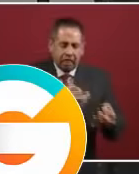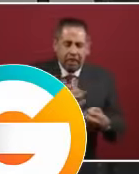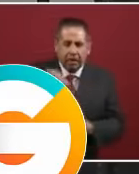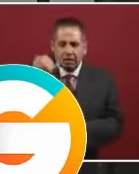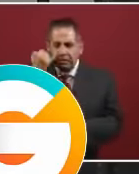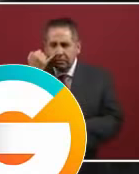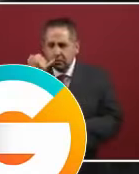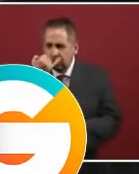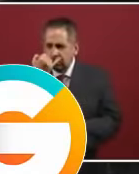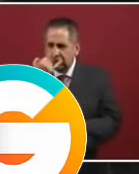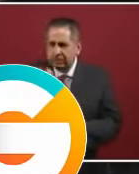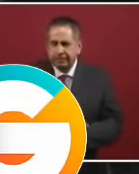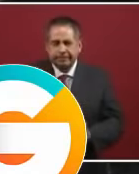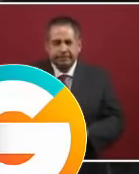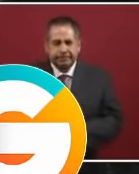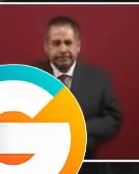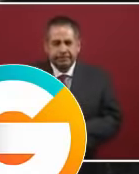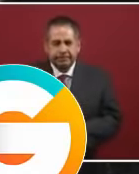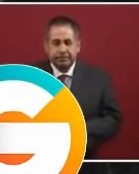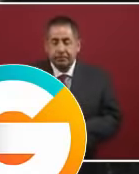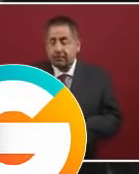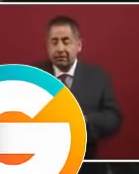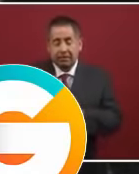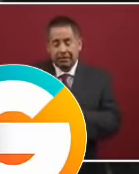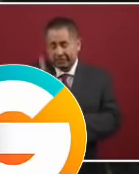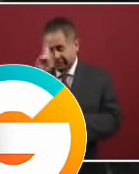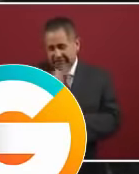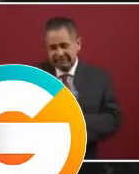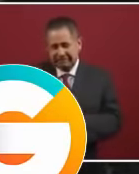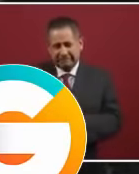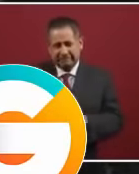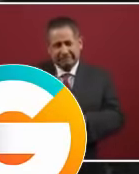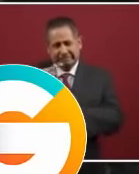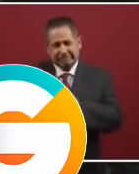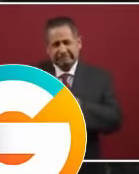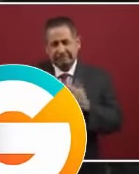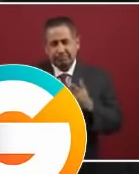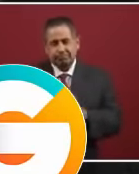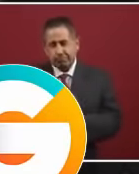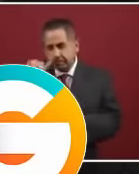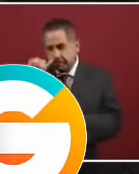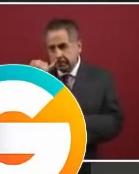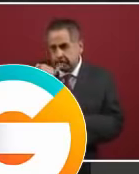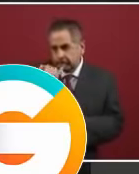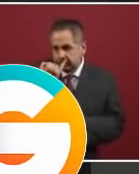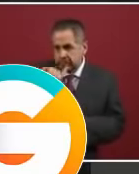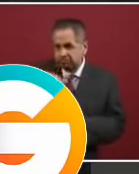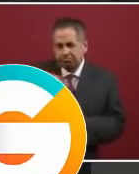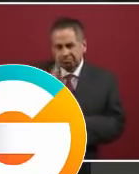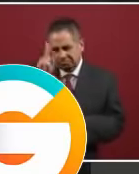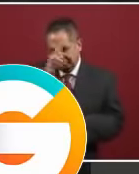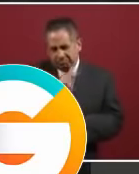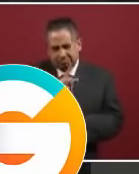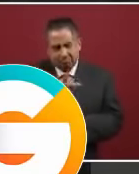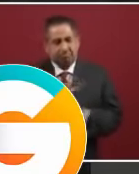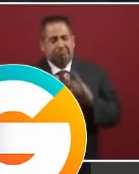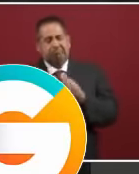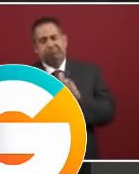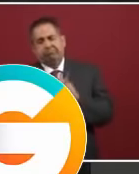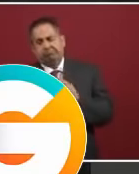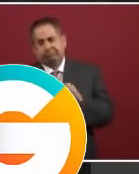polvo. La que más me dañó fue la cocaína. Me acarrió muchas